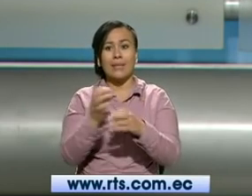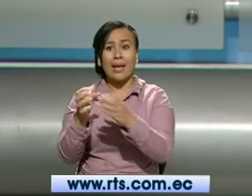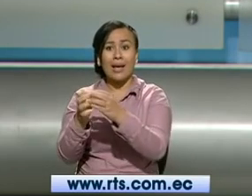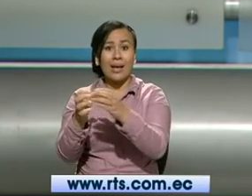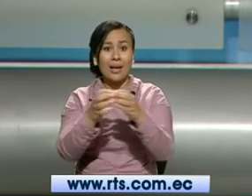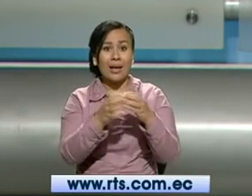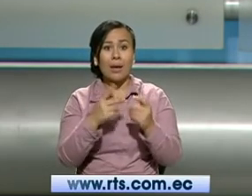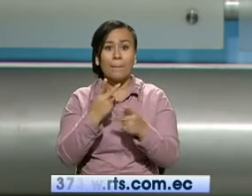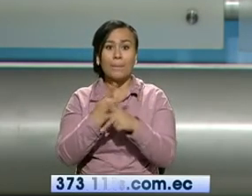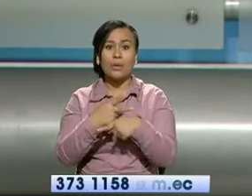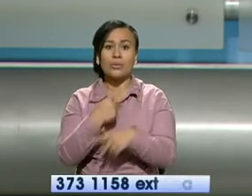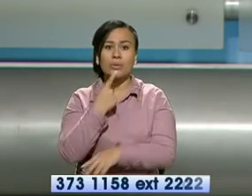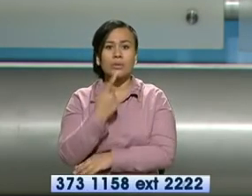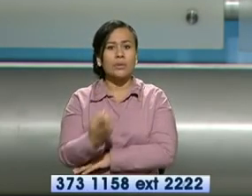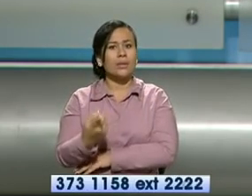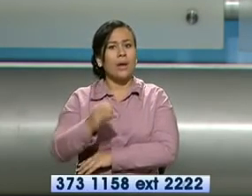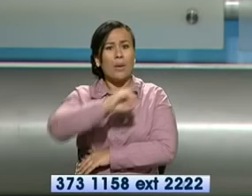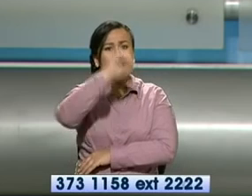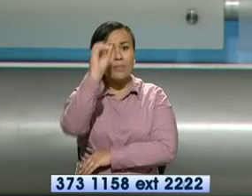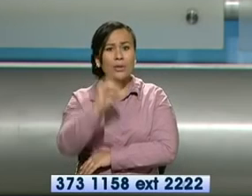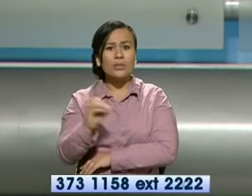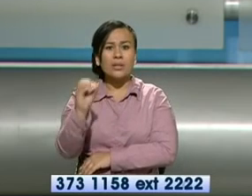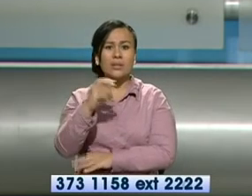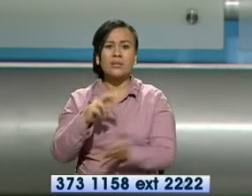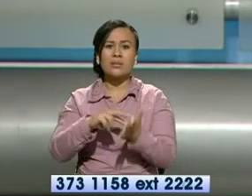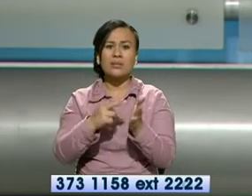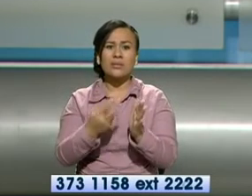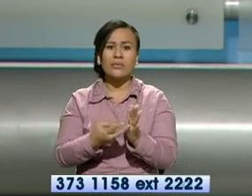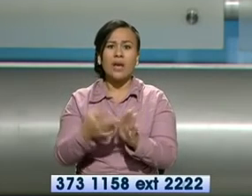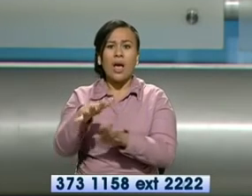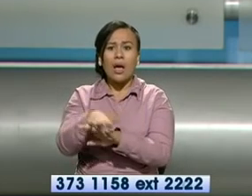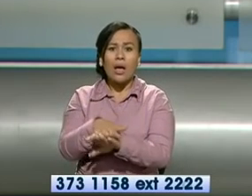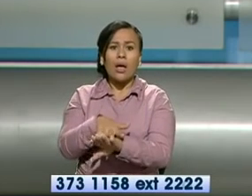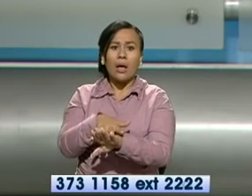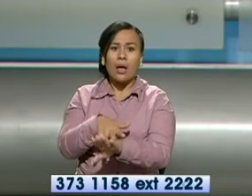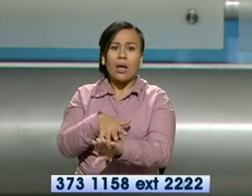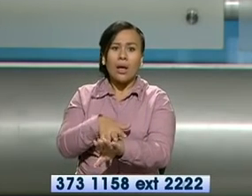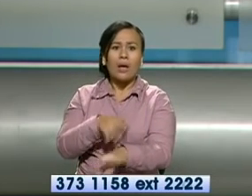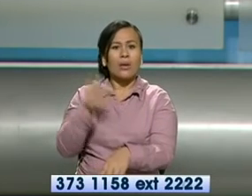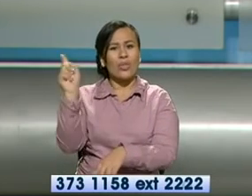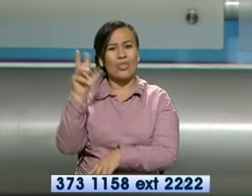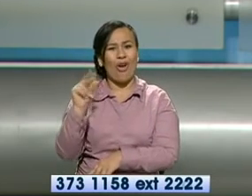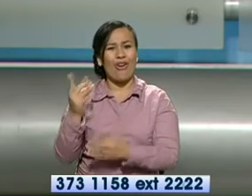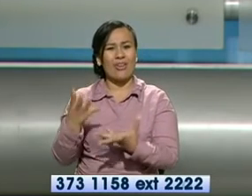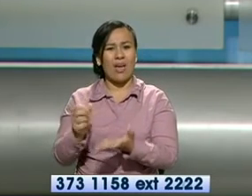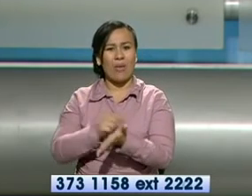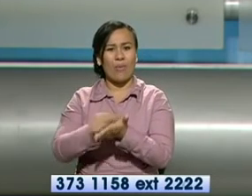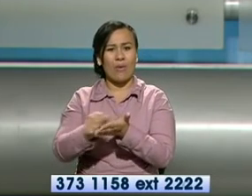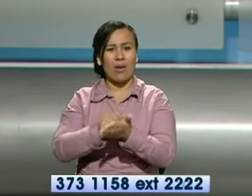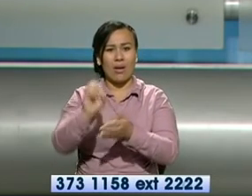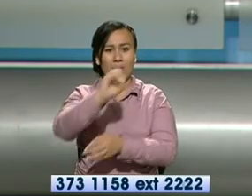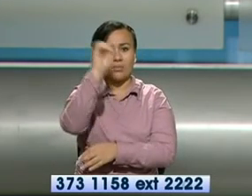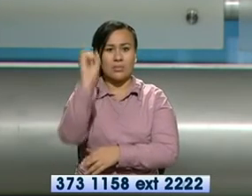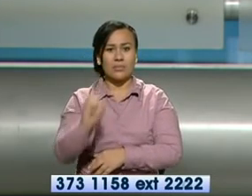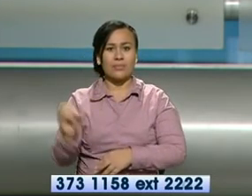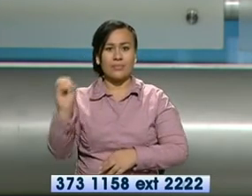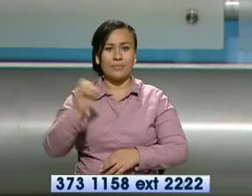y empresariales aseguran que estos procedimientos solamente dilatan la eliminación de dicha tasa.